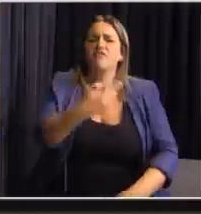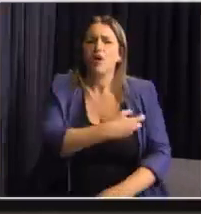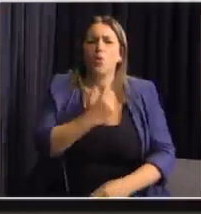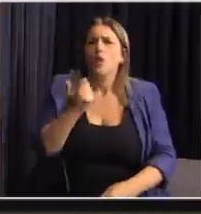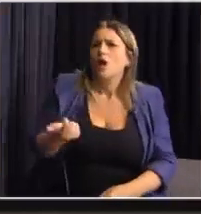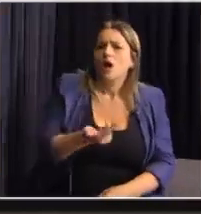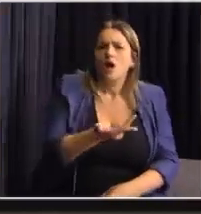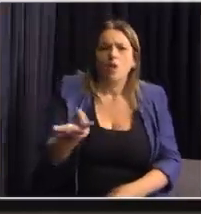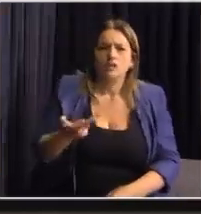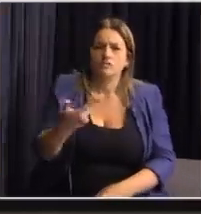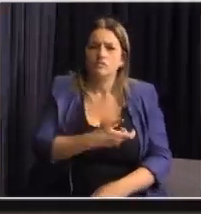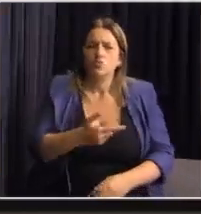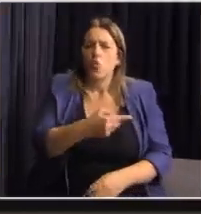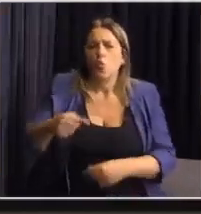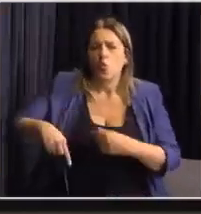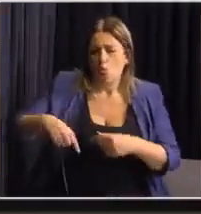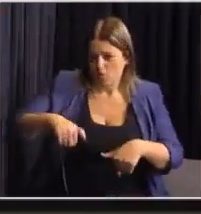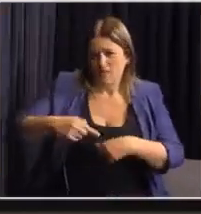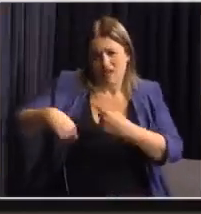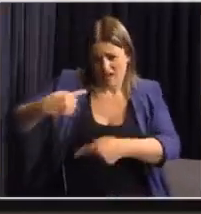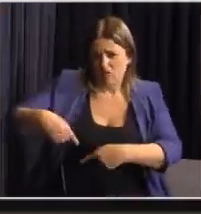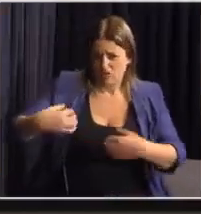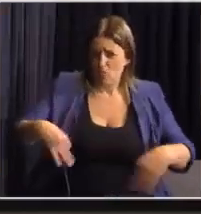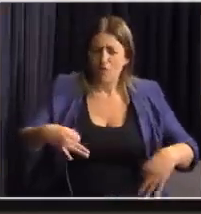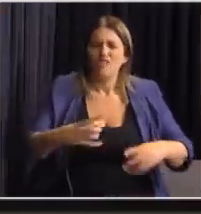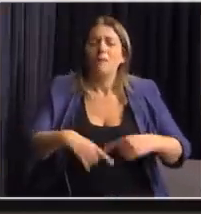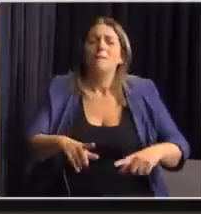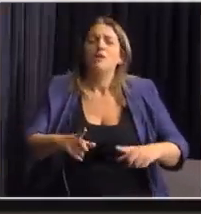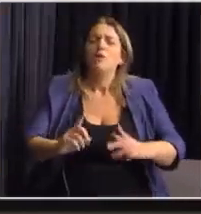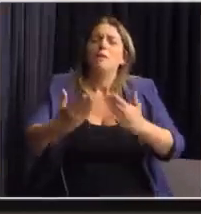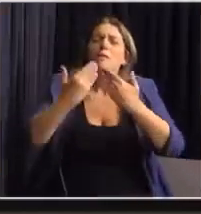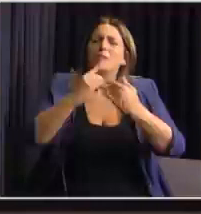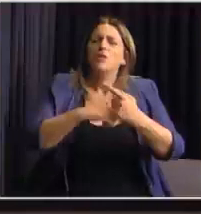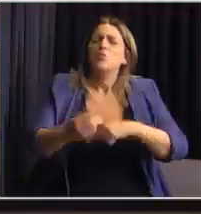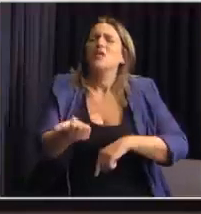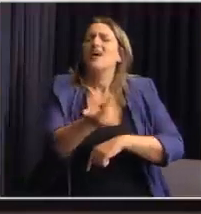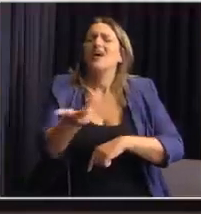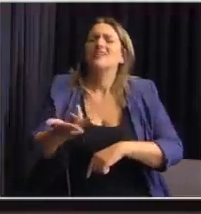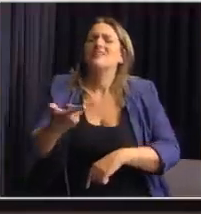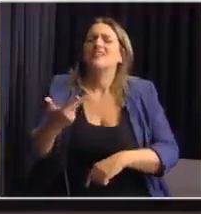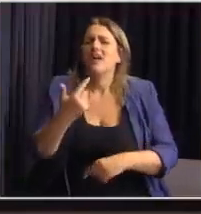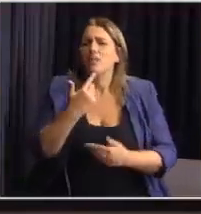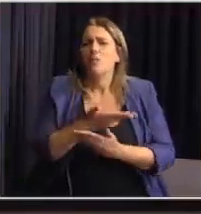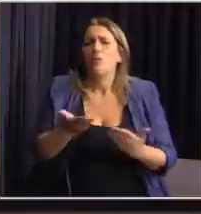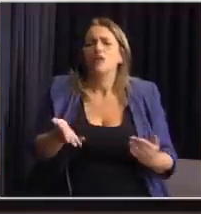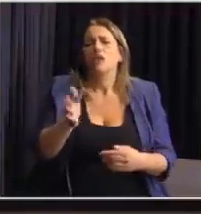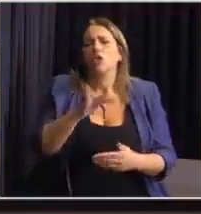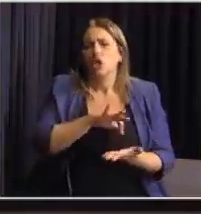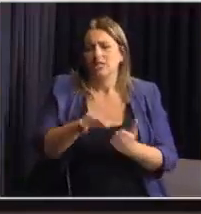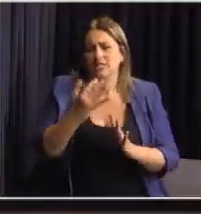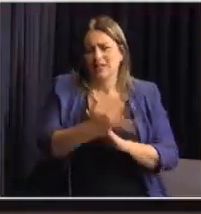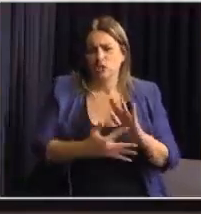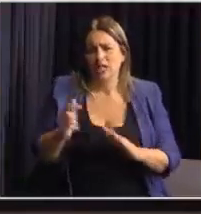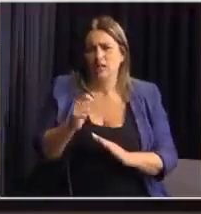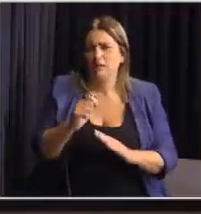casos. El plan de vacunación se habla que viene a buen ritmo, pero lo que le quería consultar es si esta cantidad de casos que reporta el SINAE noche a noche no pone en